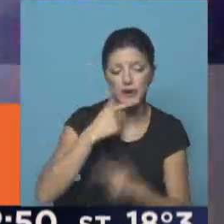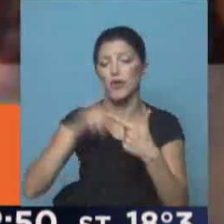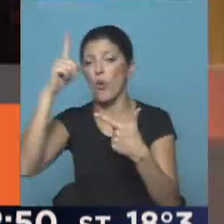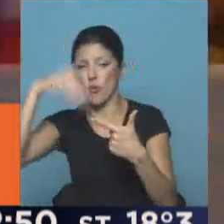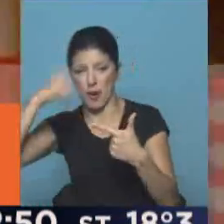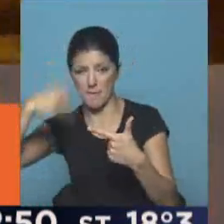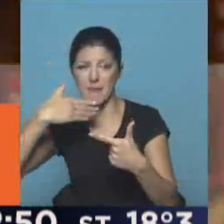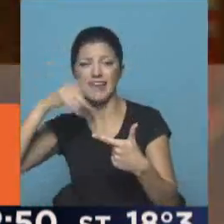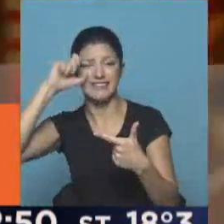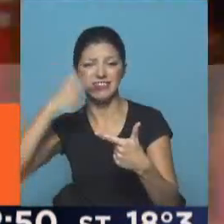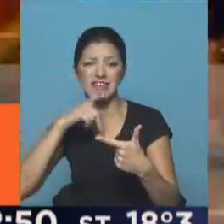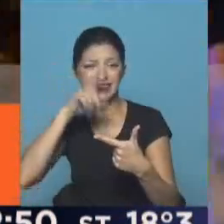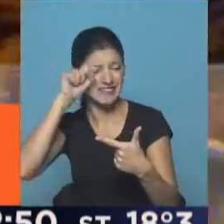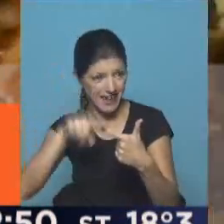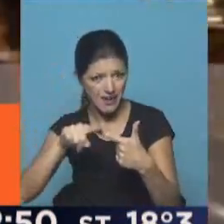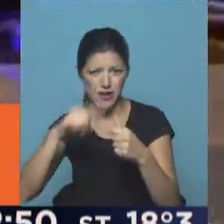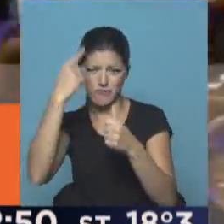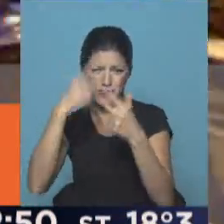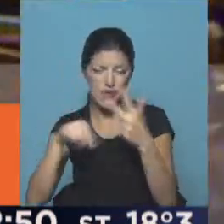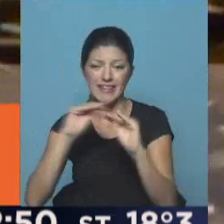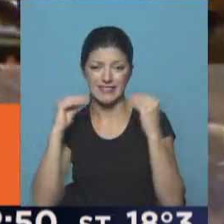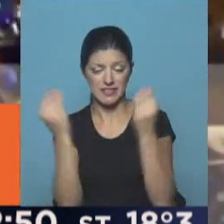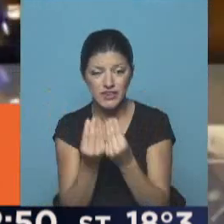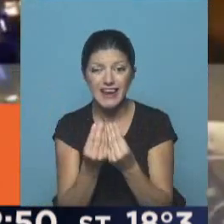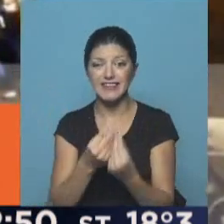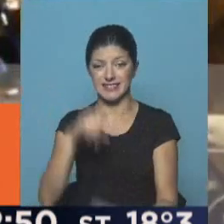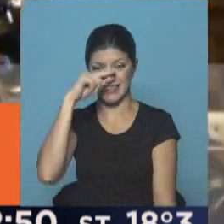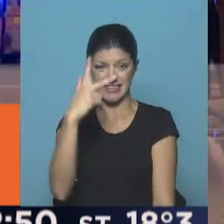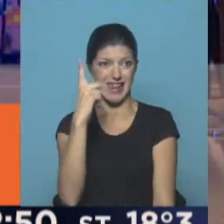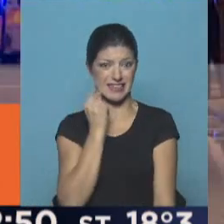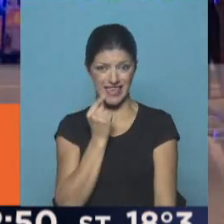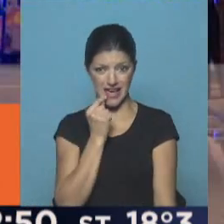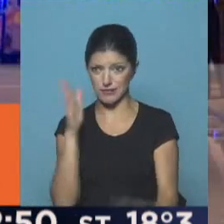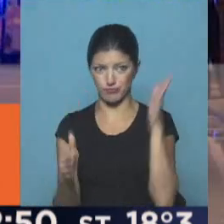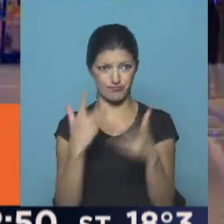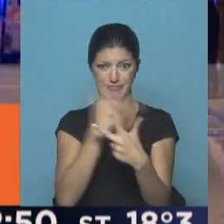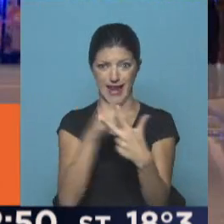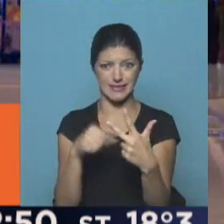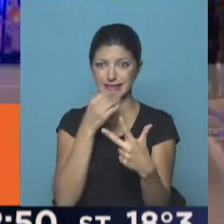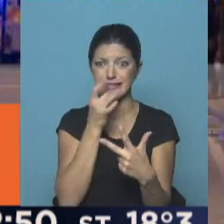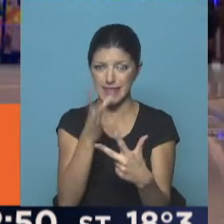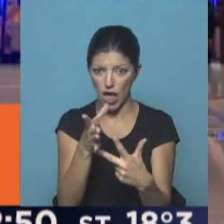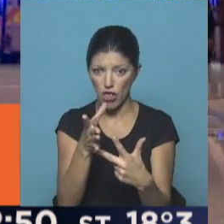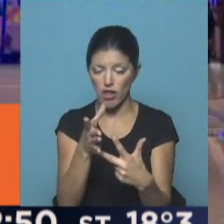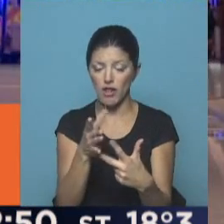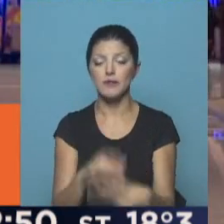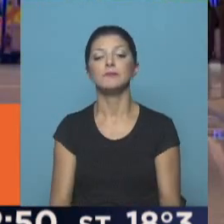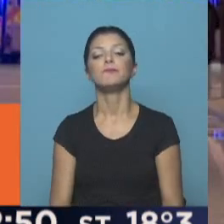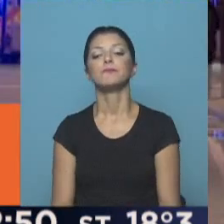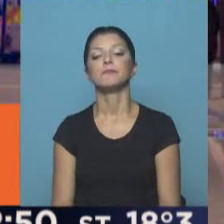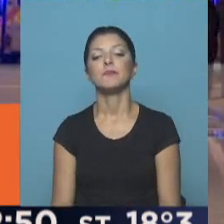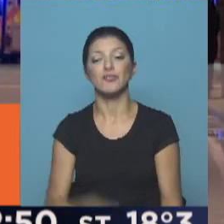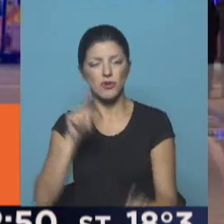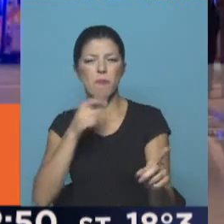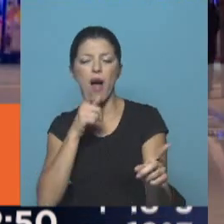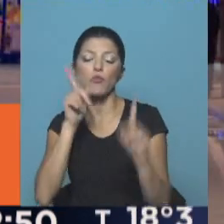más que 73 días. Frente a esto, la lectura era, bueno, esto decanta el voto conservador,